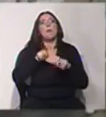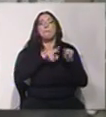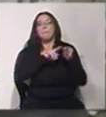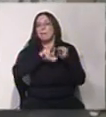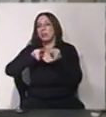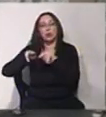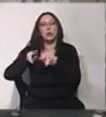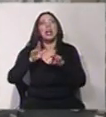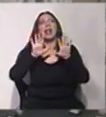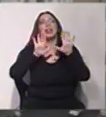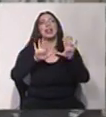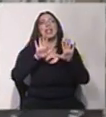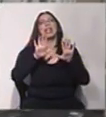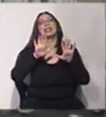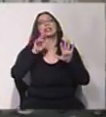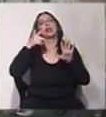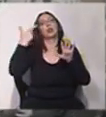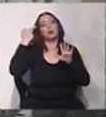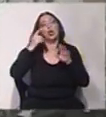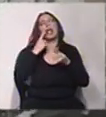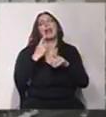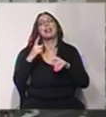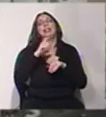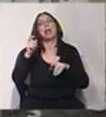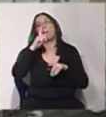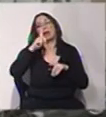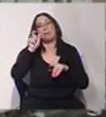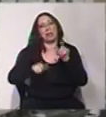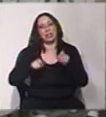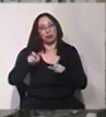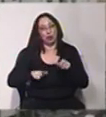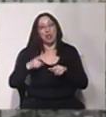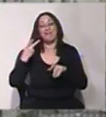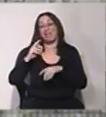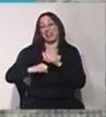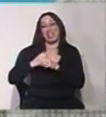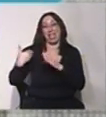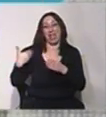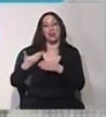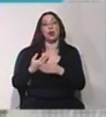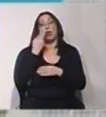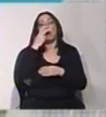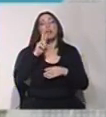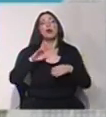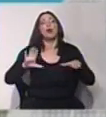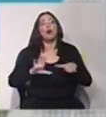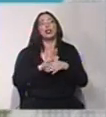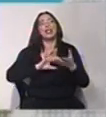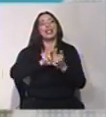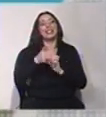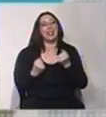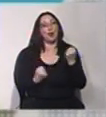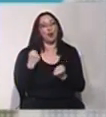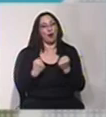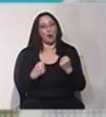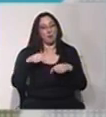constante en 10 cada 100.000, incrementándose en las últimas 2 décadas. En el año 2002, coincidiendo con la fuerte crisis económica que